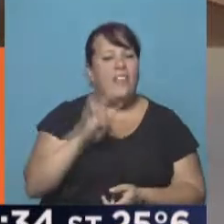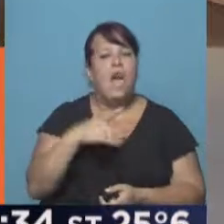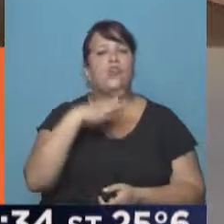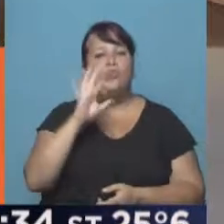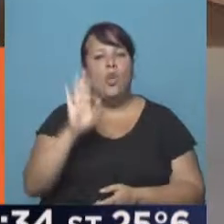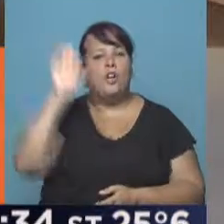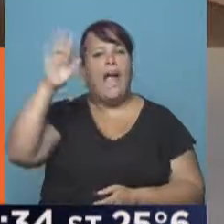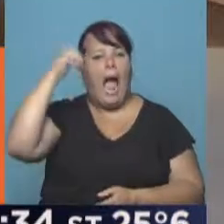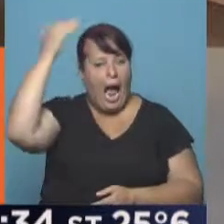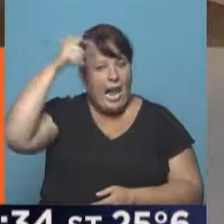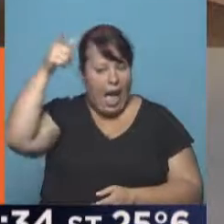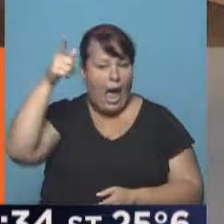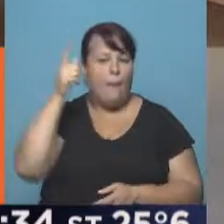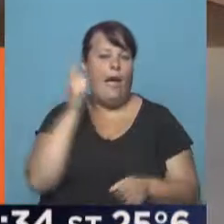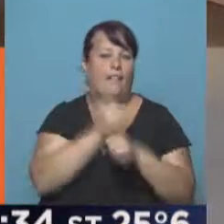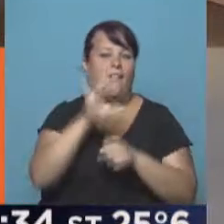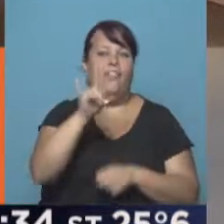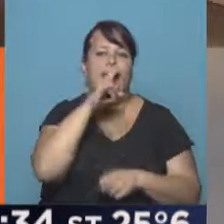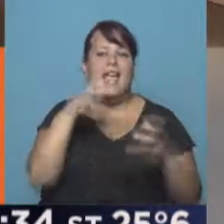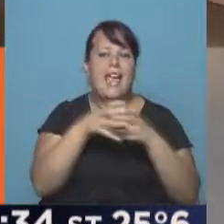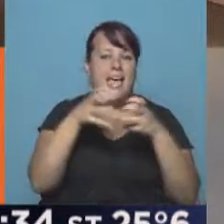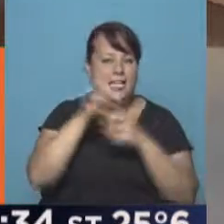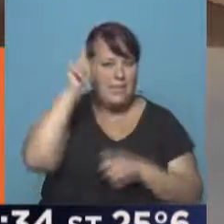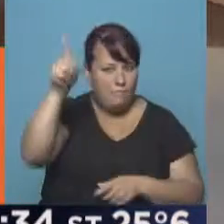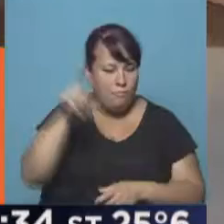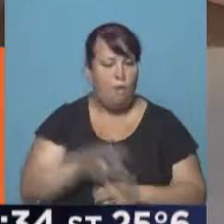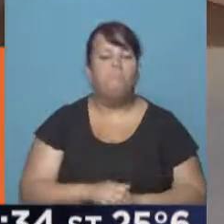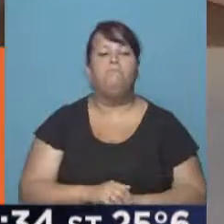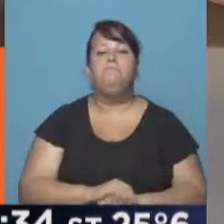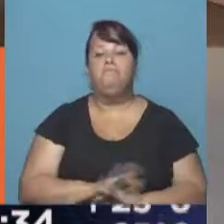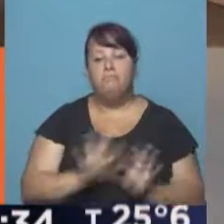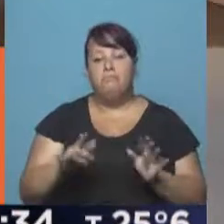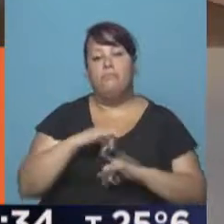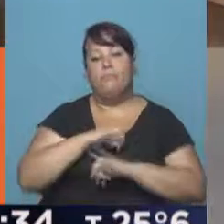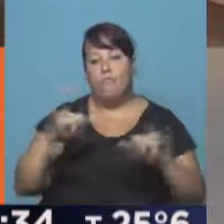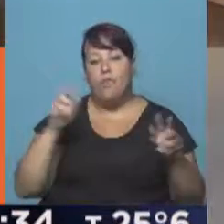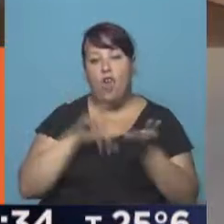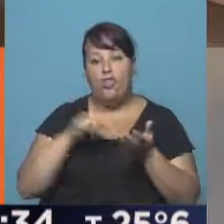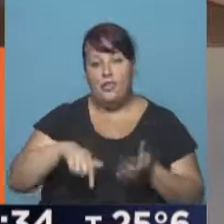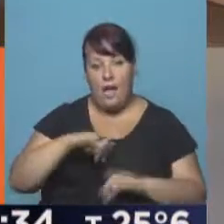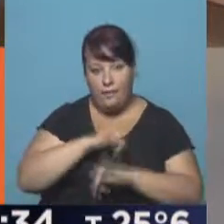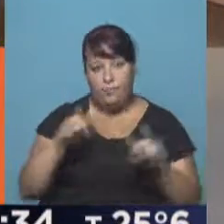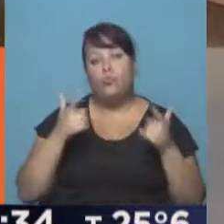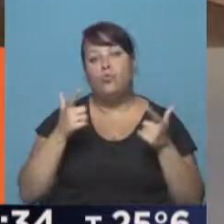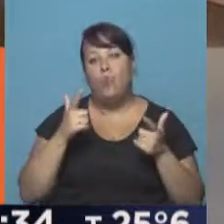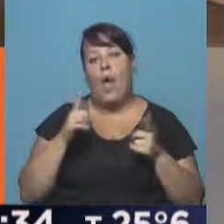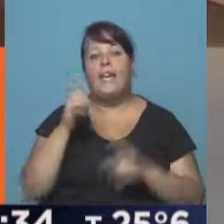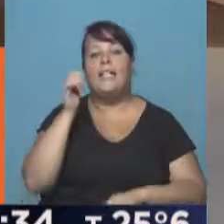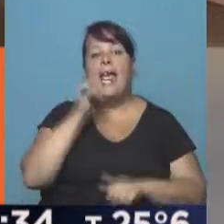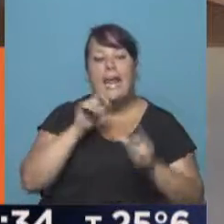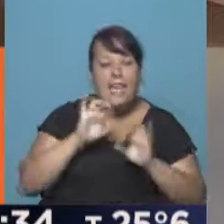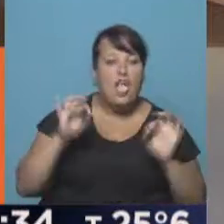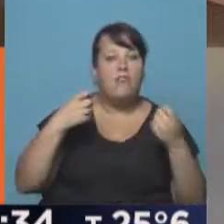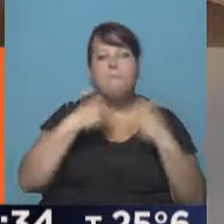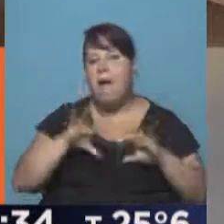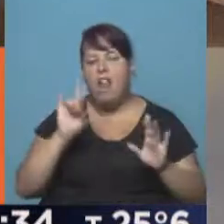están en Arabia, donde dirigen a un equipo de aquella liga. Esta es una de las noticias por estas horas. Por suerte no hay que lamentar ningún